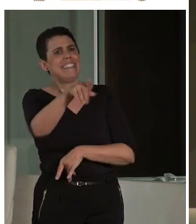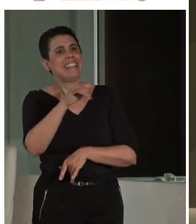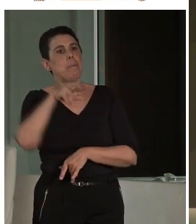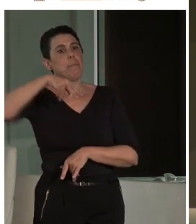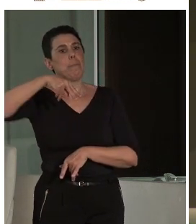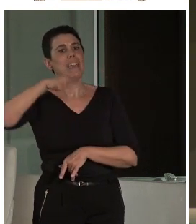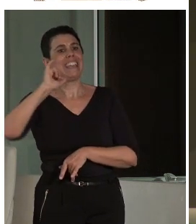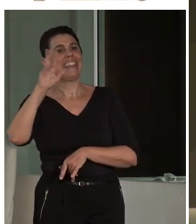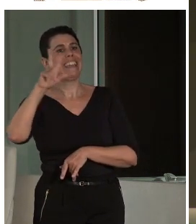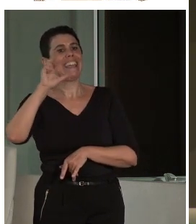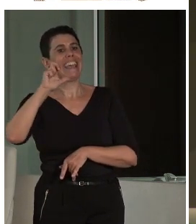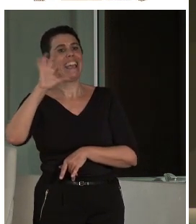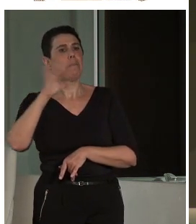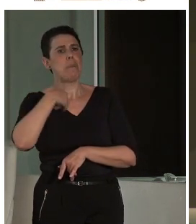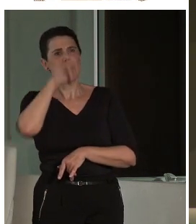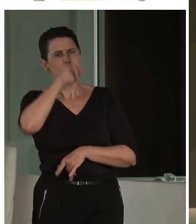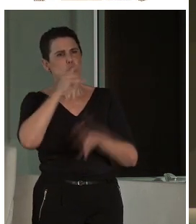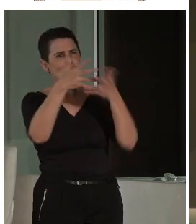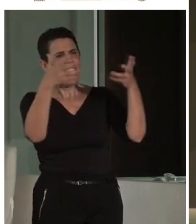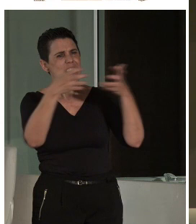tantos años, no sé si era del siglo XVII o algo así,